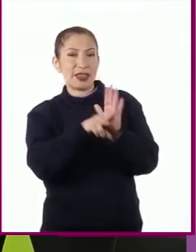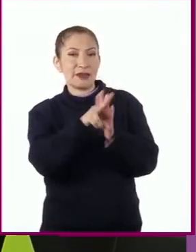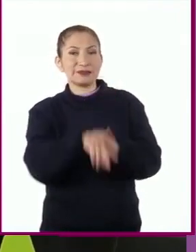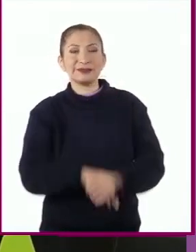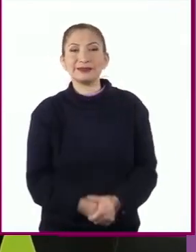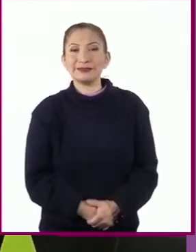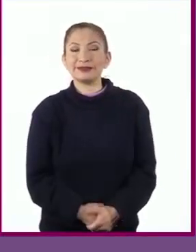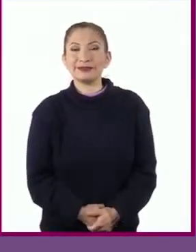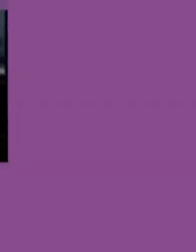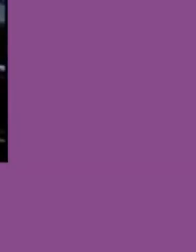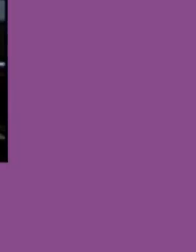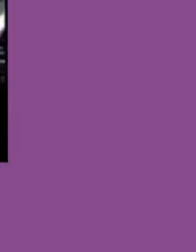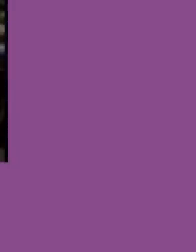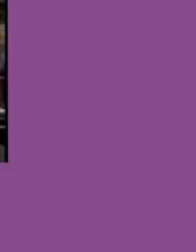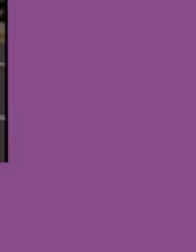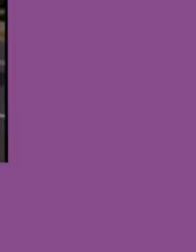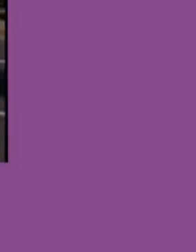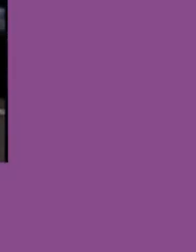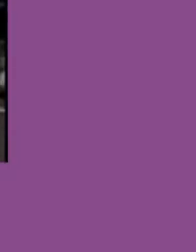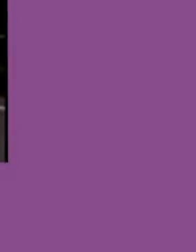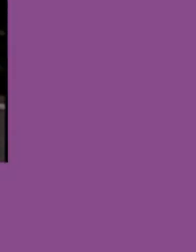video.